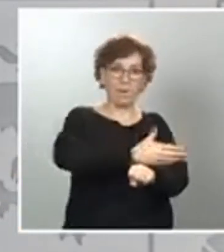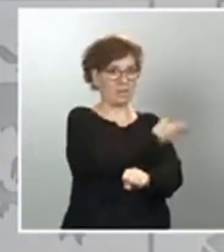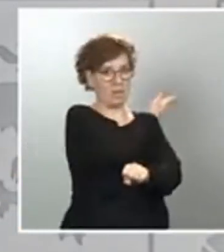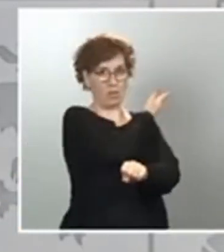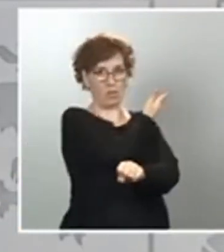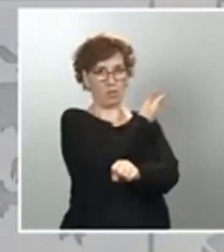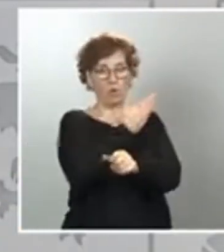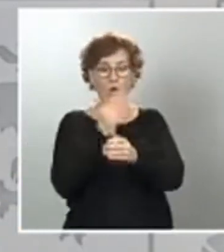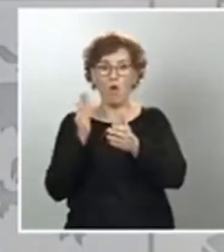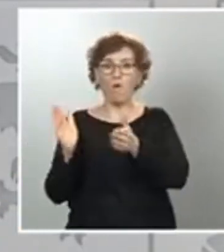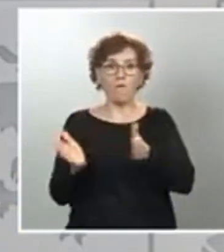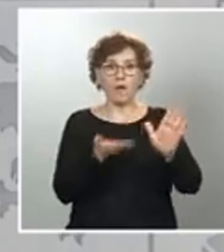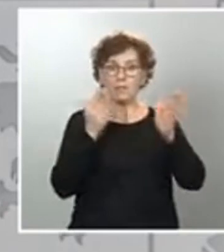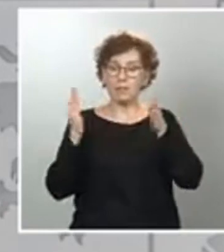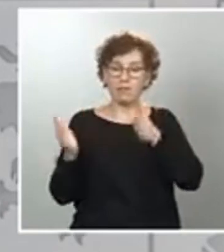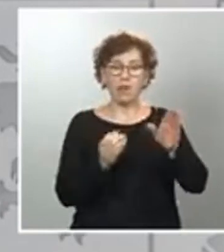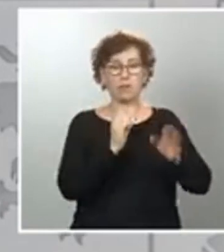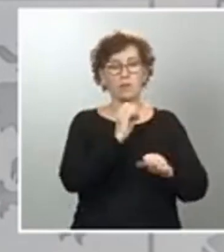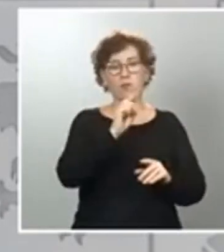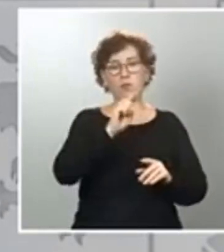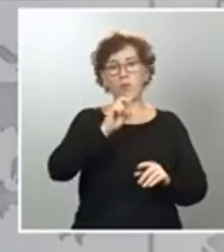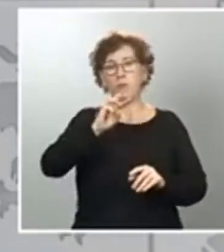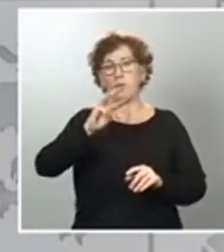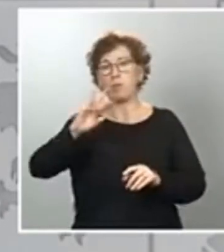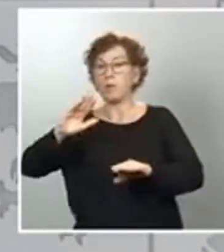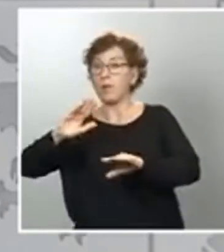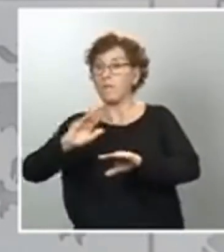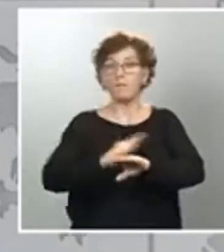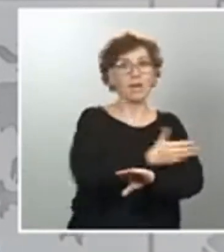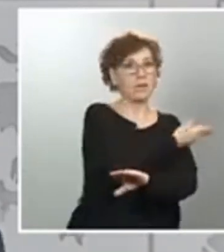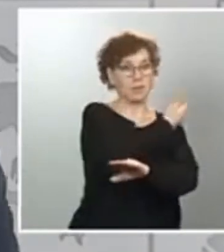la fase 0 hasta la fase de nueva normalidad.